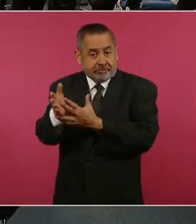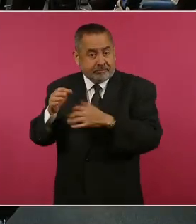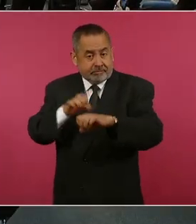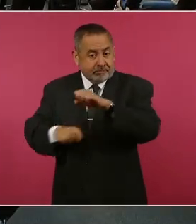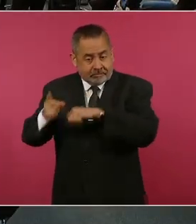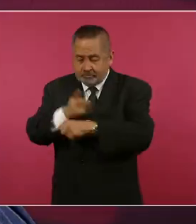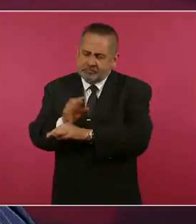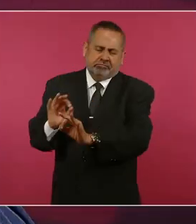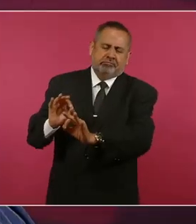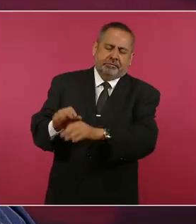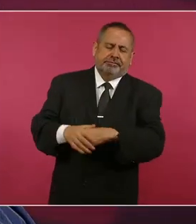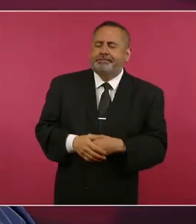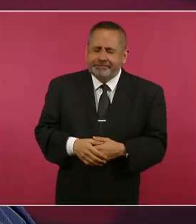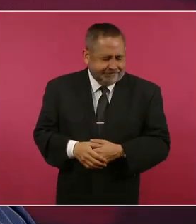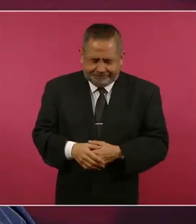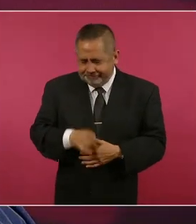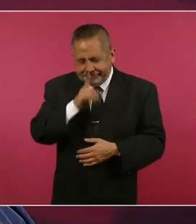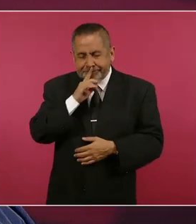embajada.